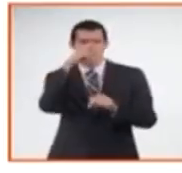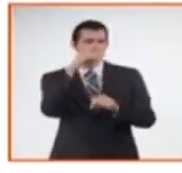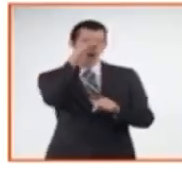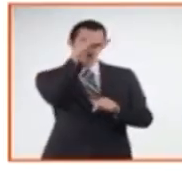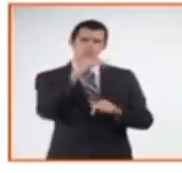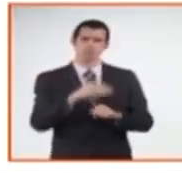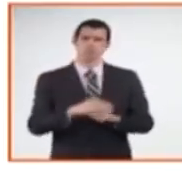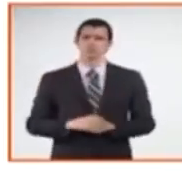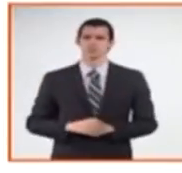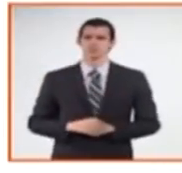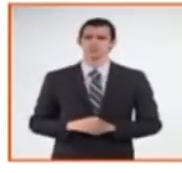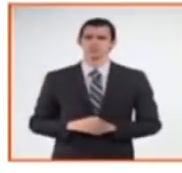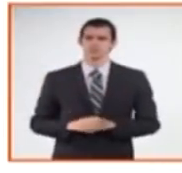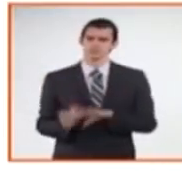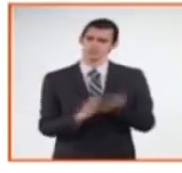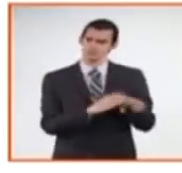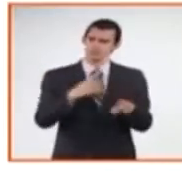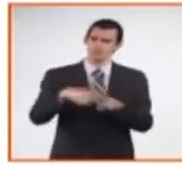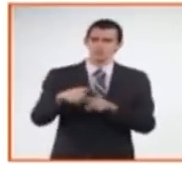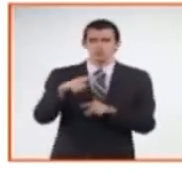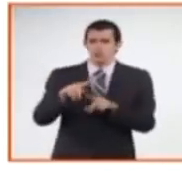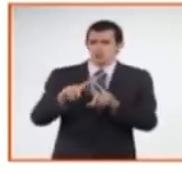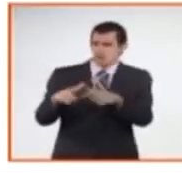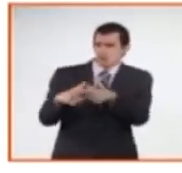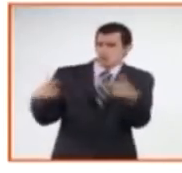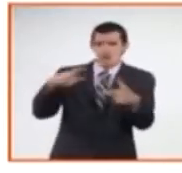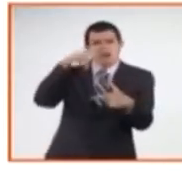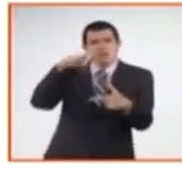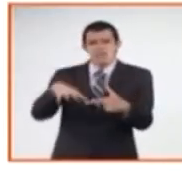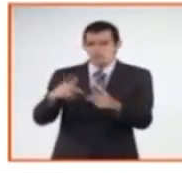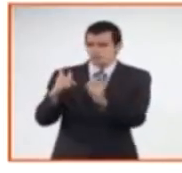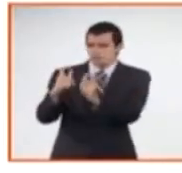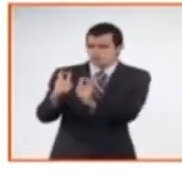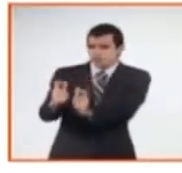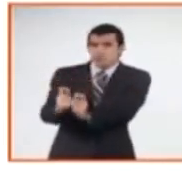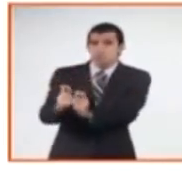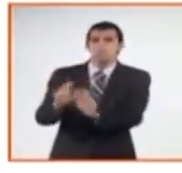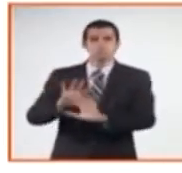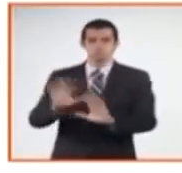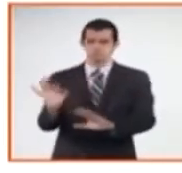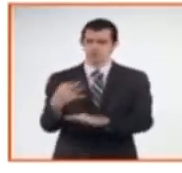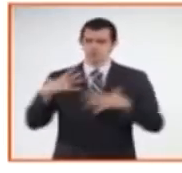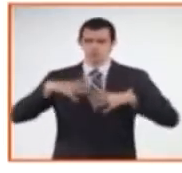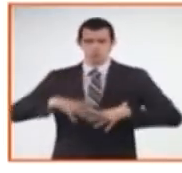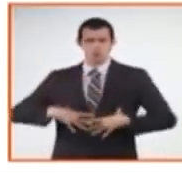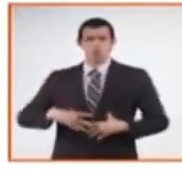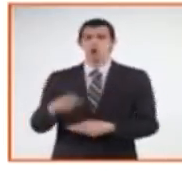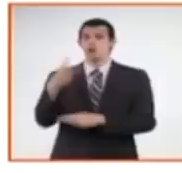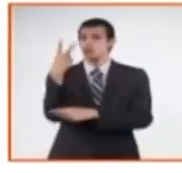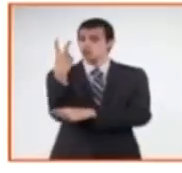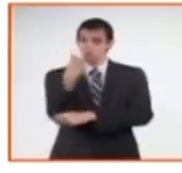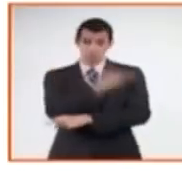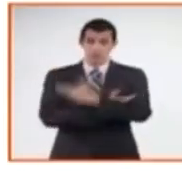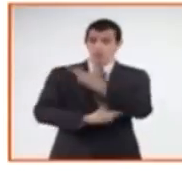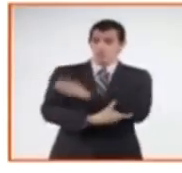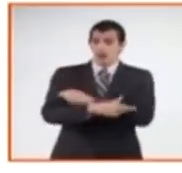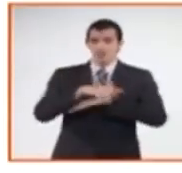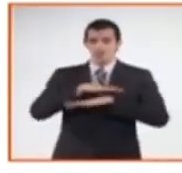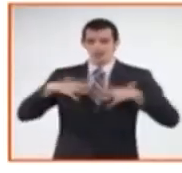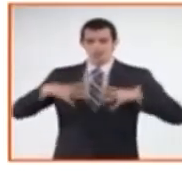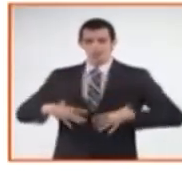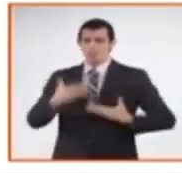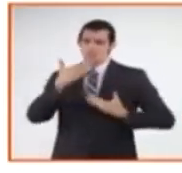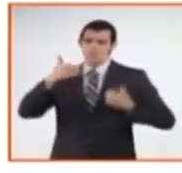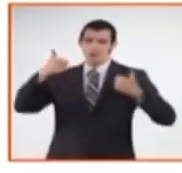prácticamente todos los niños respondieron es una muy buena noticia es parte de lo que quizás tiene que ser la memoria de las vacunas que